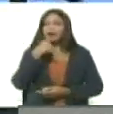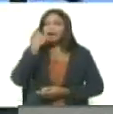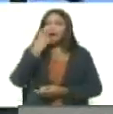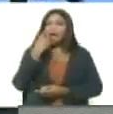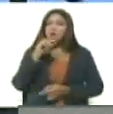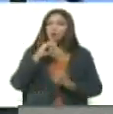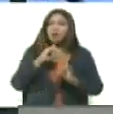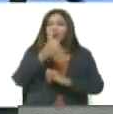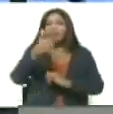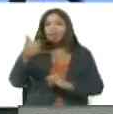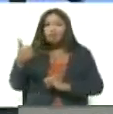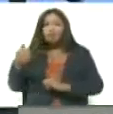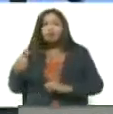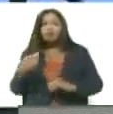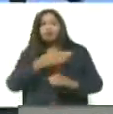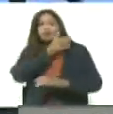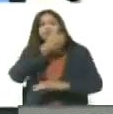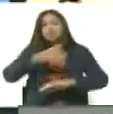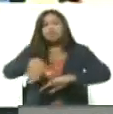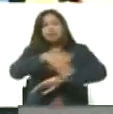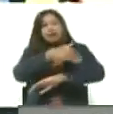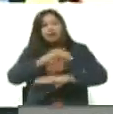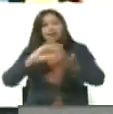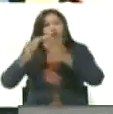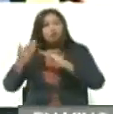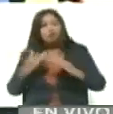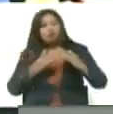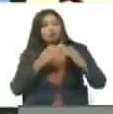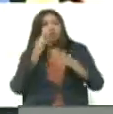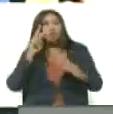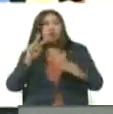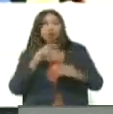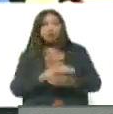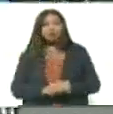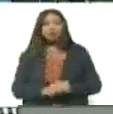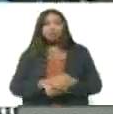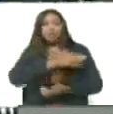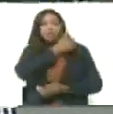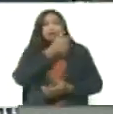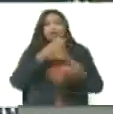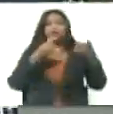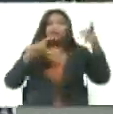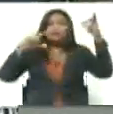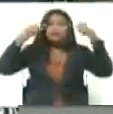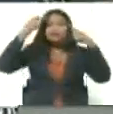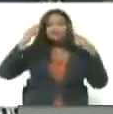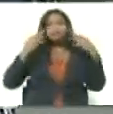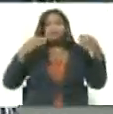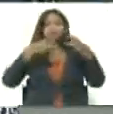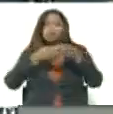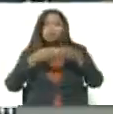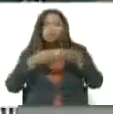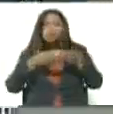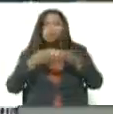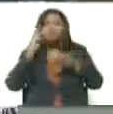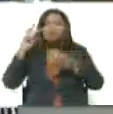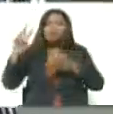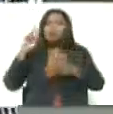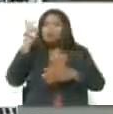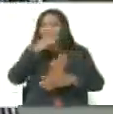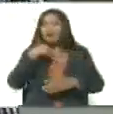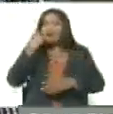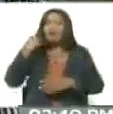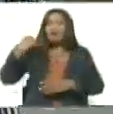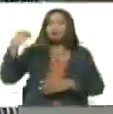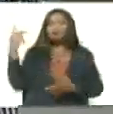a cada jefa de calle, a cada jefa de comunidad, a cada jefa de VH. Le veo la cara a la juventud que hoy